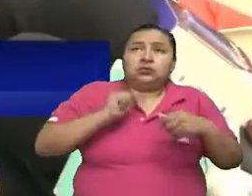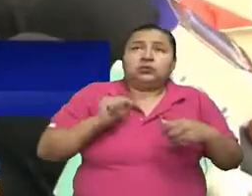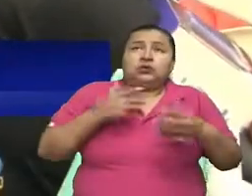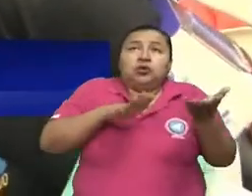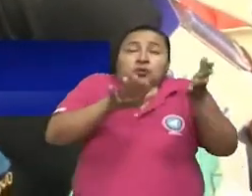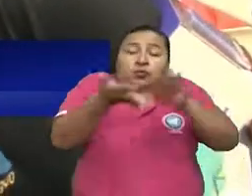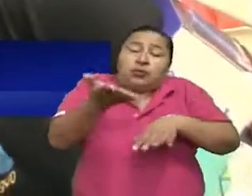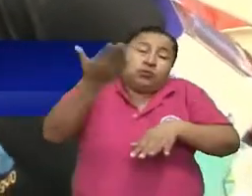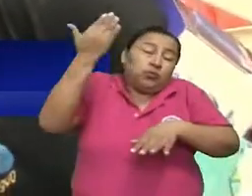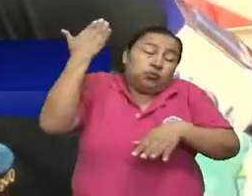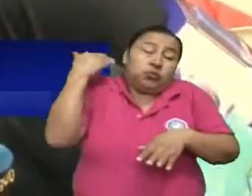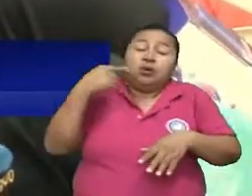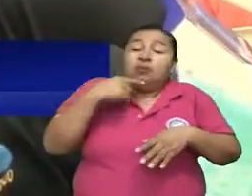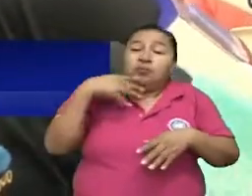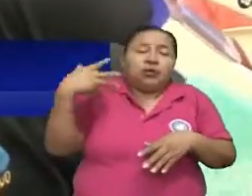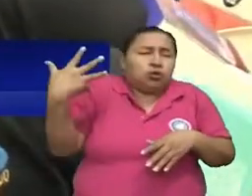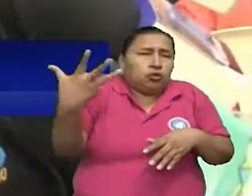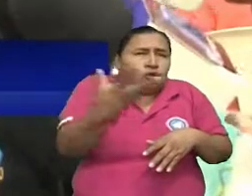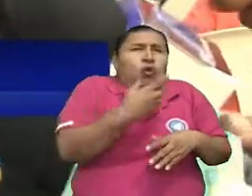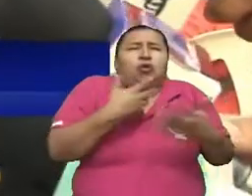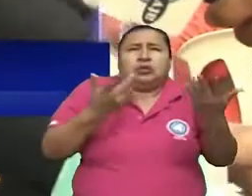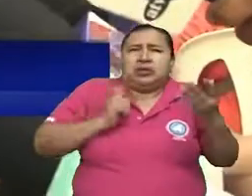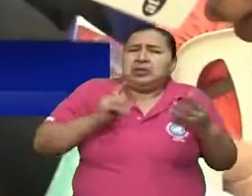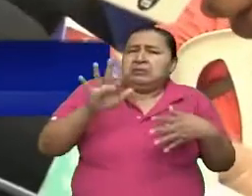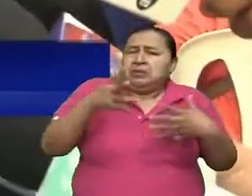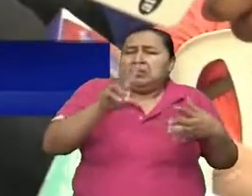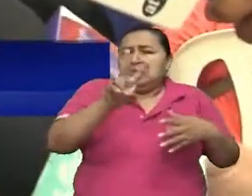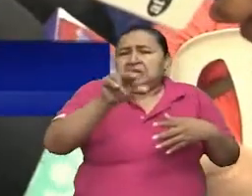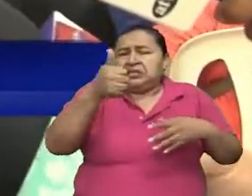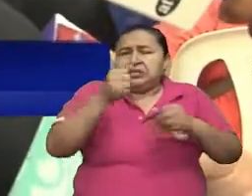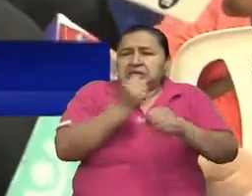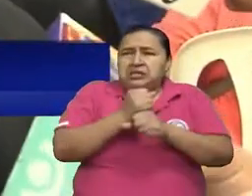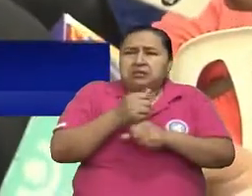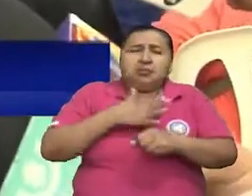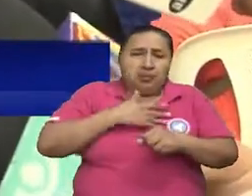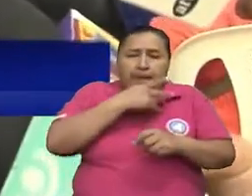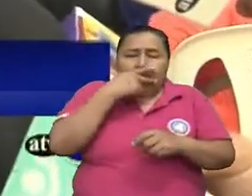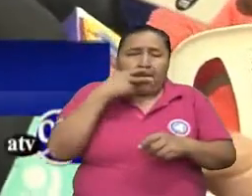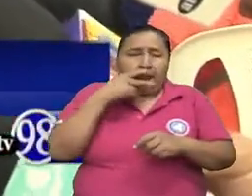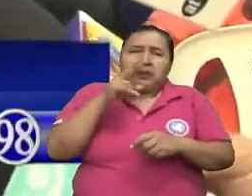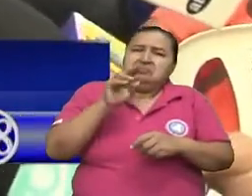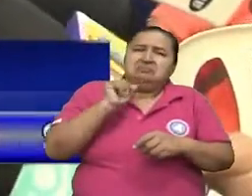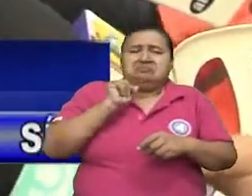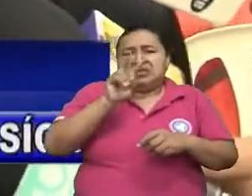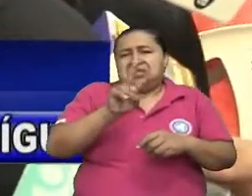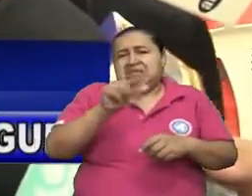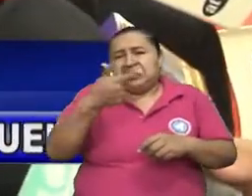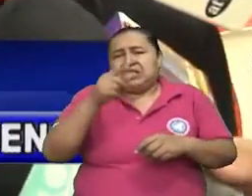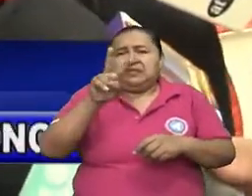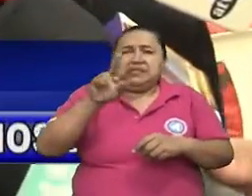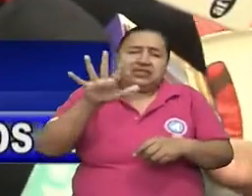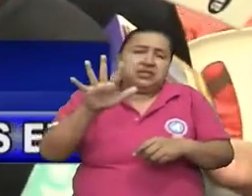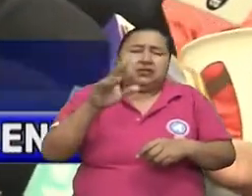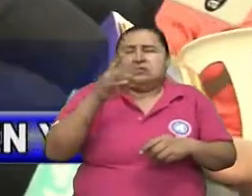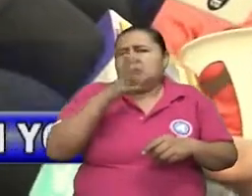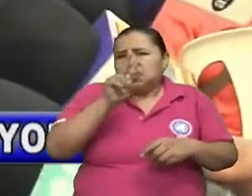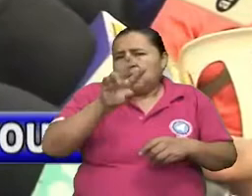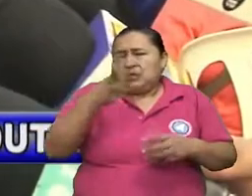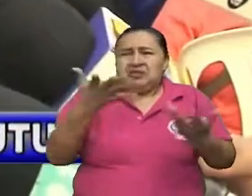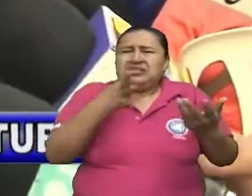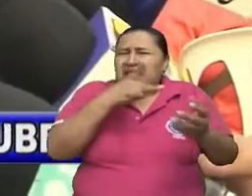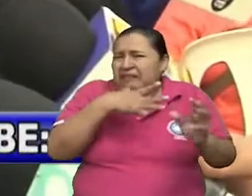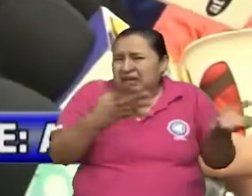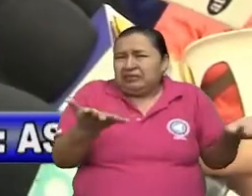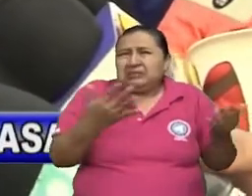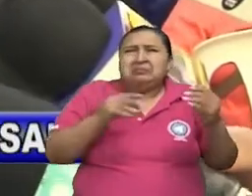cayeron, porque todos cursaban 26 años, que era mi papá en ese momento, 27, 25, 24, chavalo. Sí,